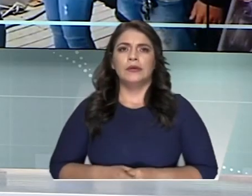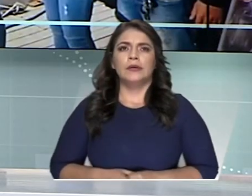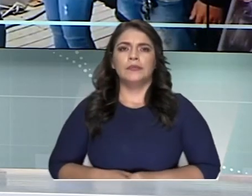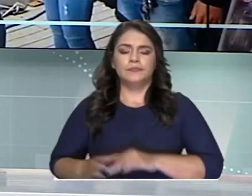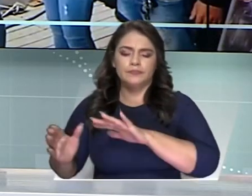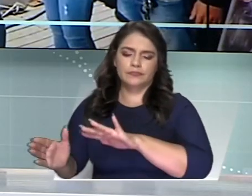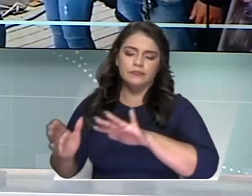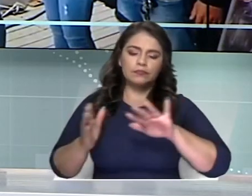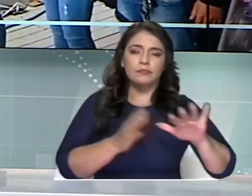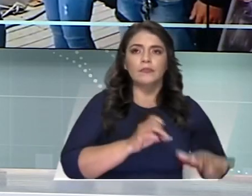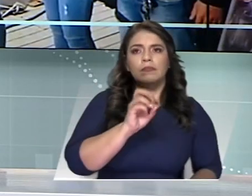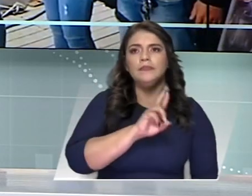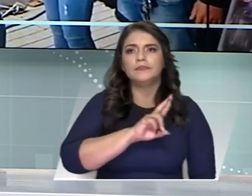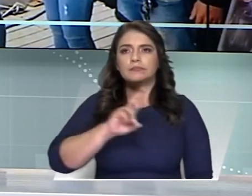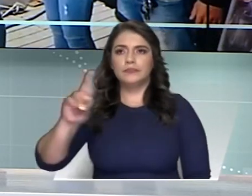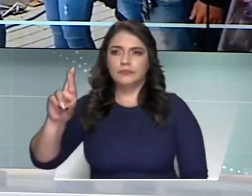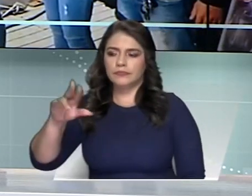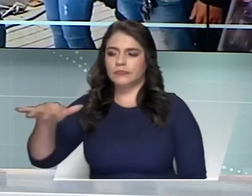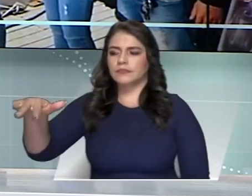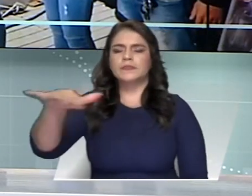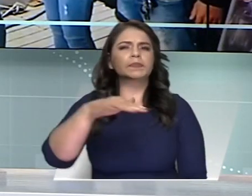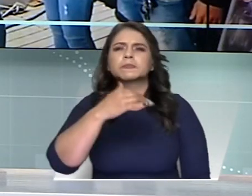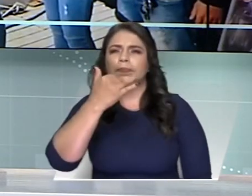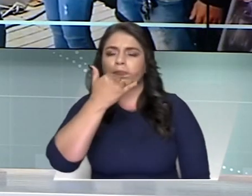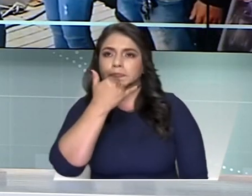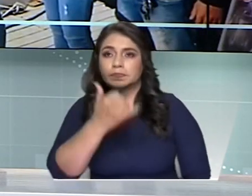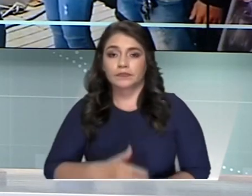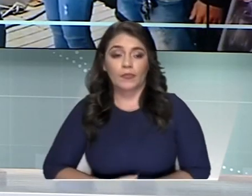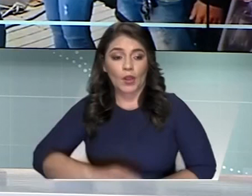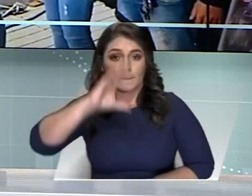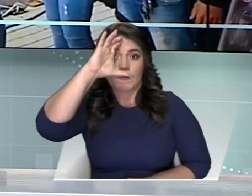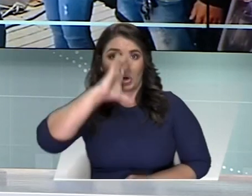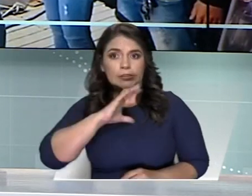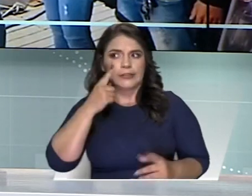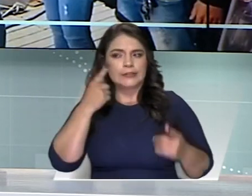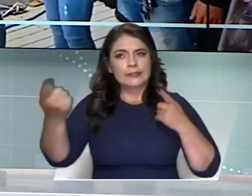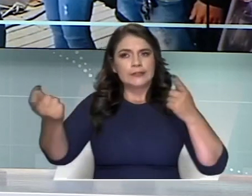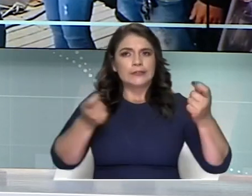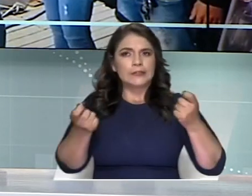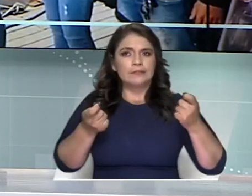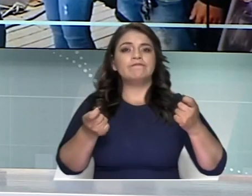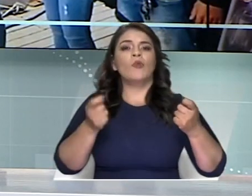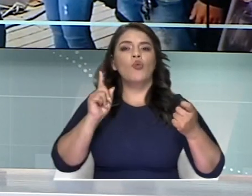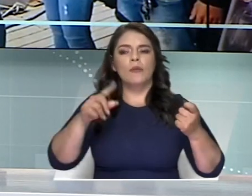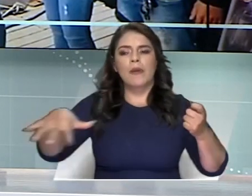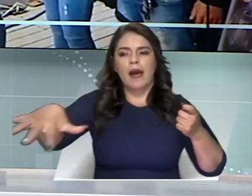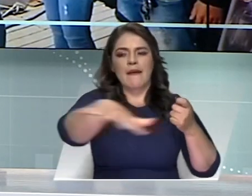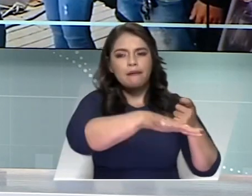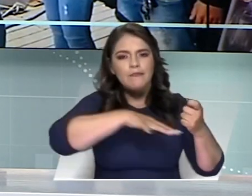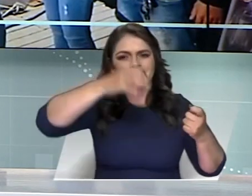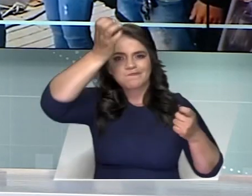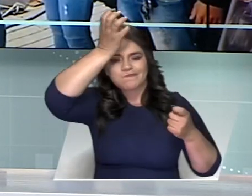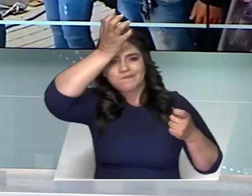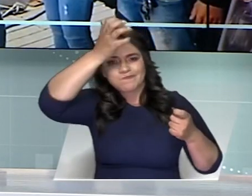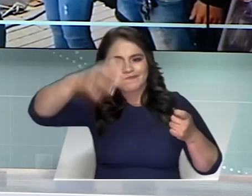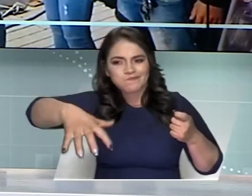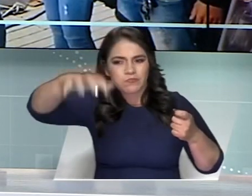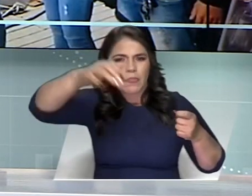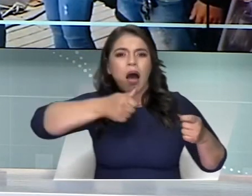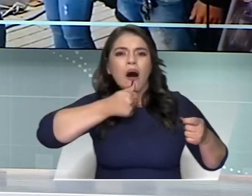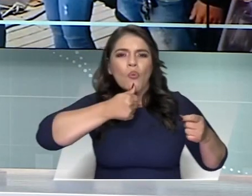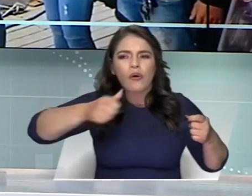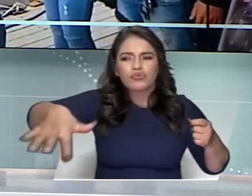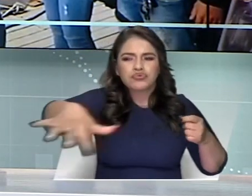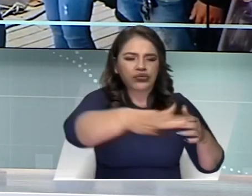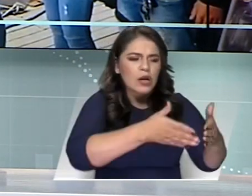Y vamos otra vez al oriente antioqueño. Las autoridades siguen comprometidas en el control del embalse de Guatapé. Adelantan diferentes operativos para evitar que